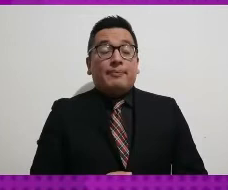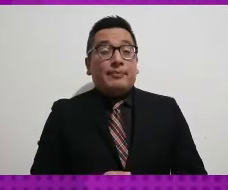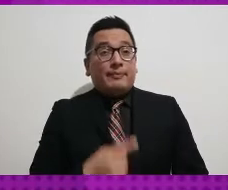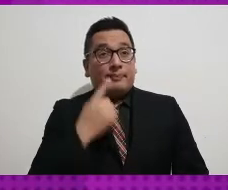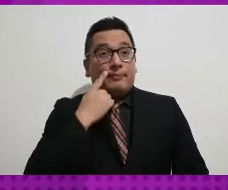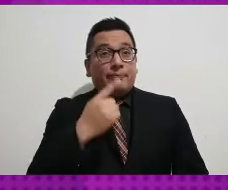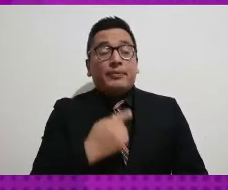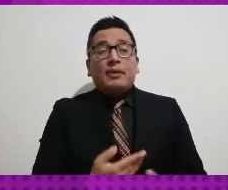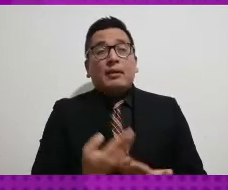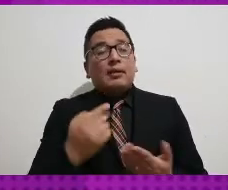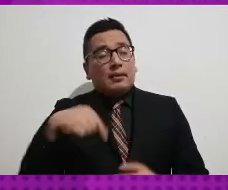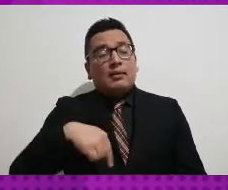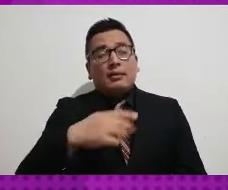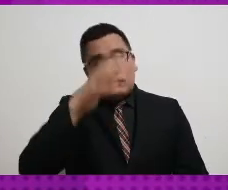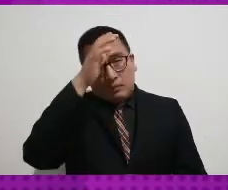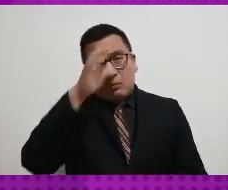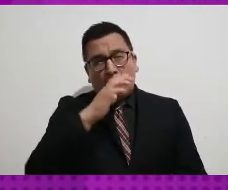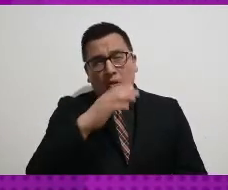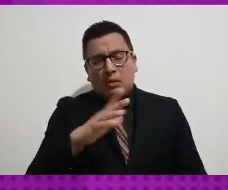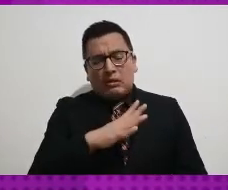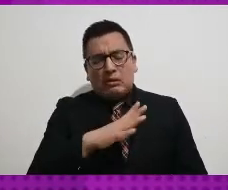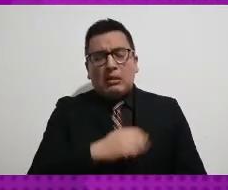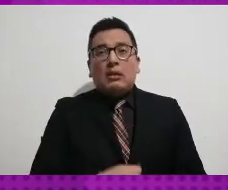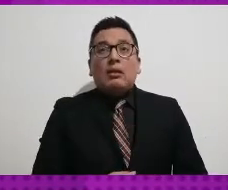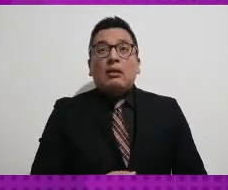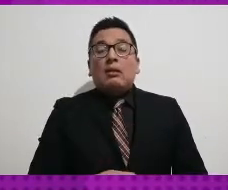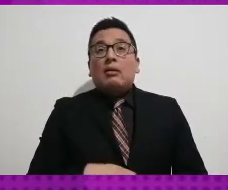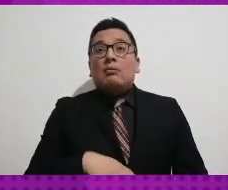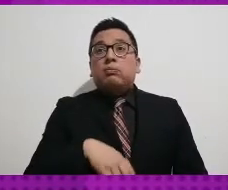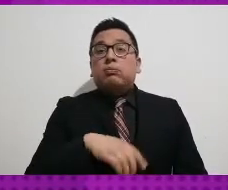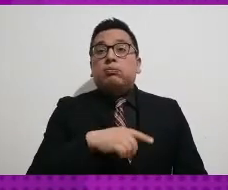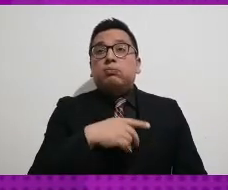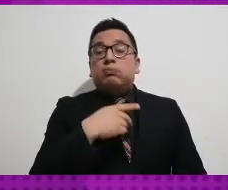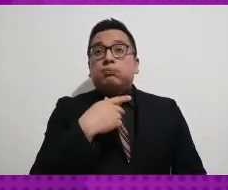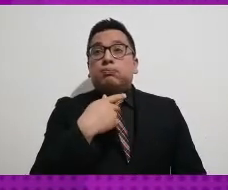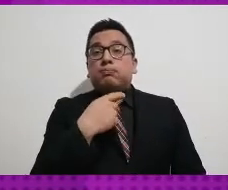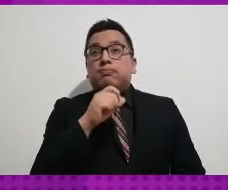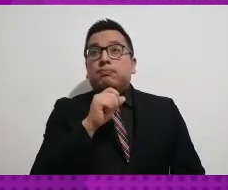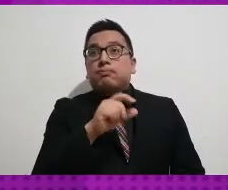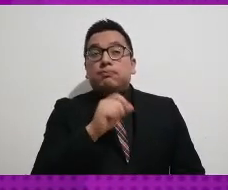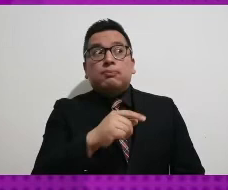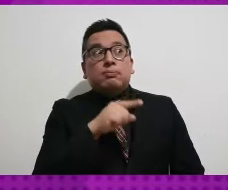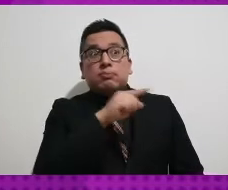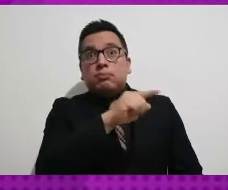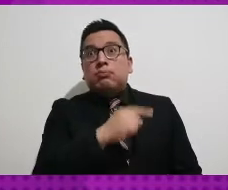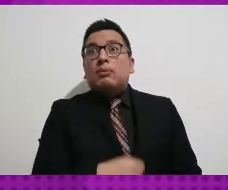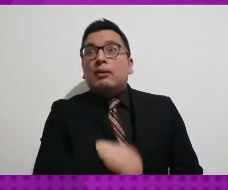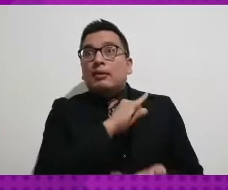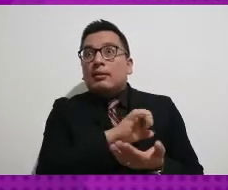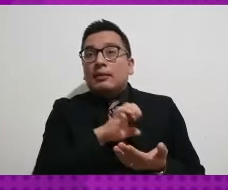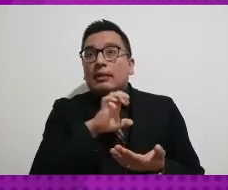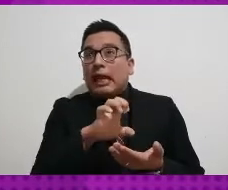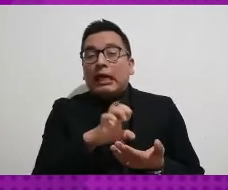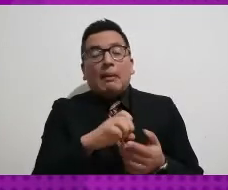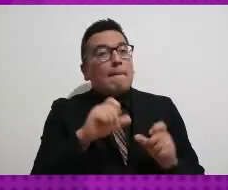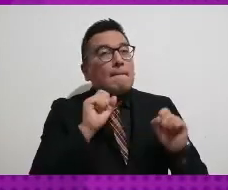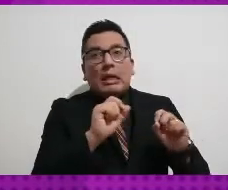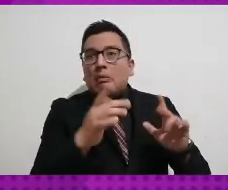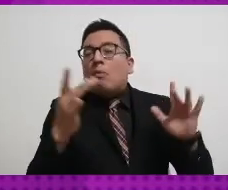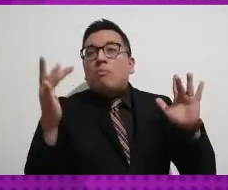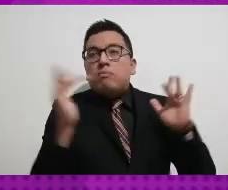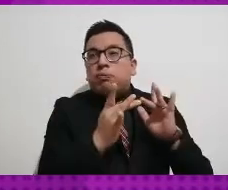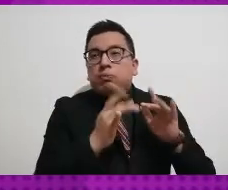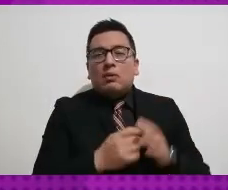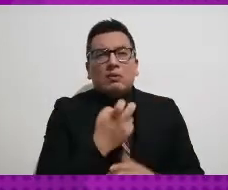gran portal que tiene el Instituto Electoral de Coahuila. Es un portal sumamente amigable y que, bueno, tiene